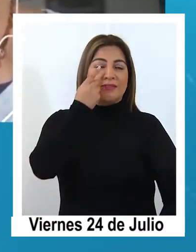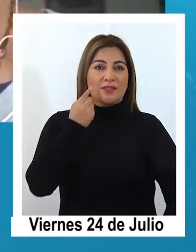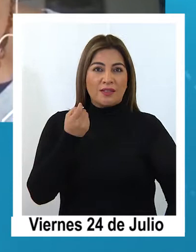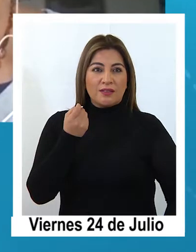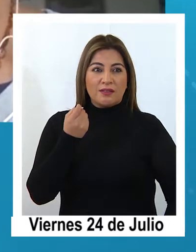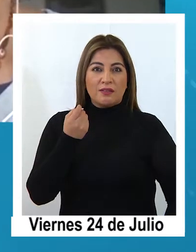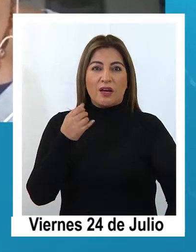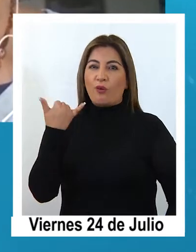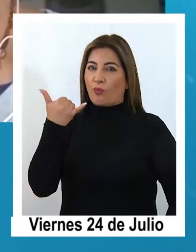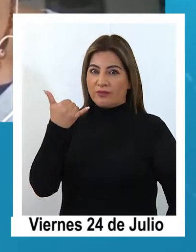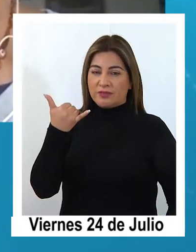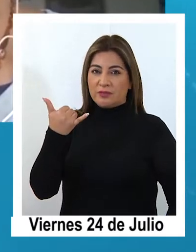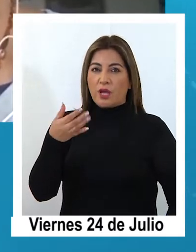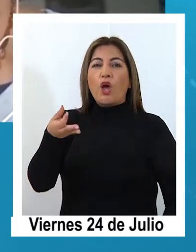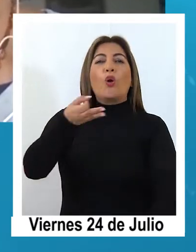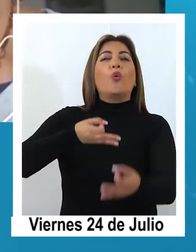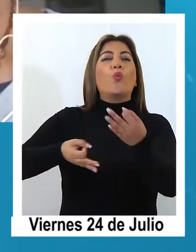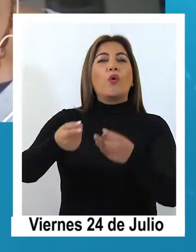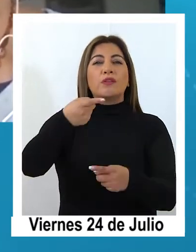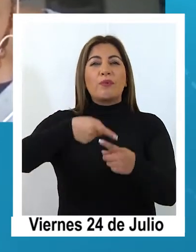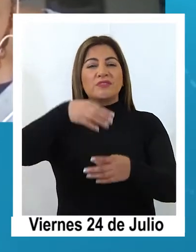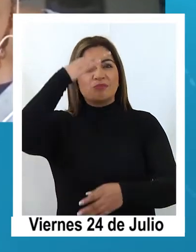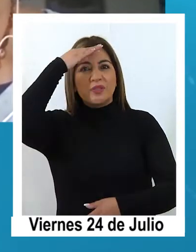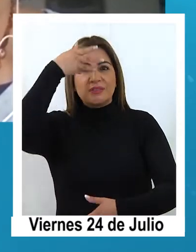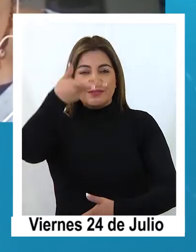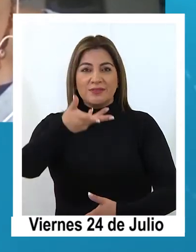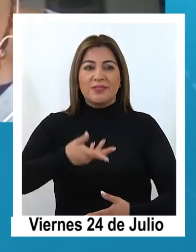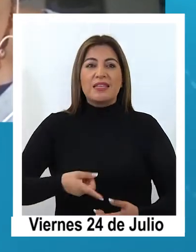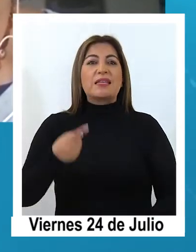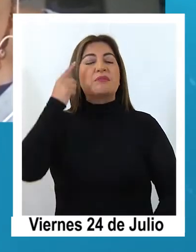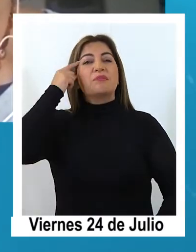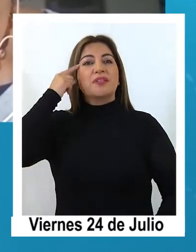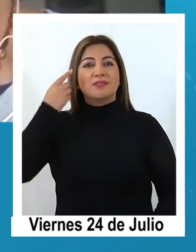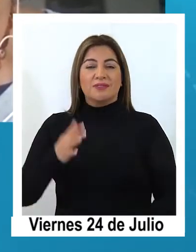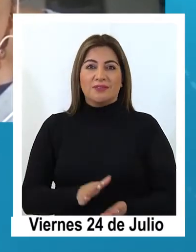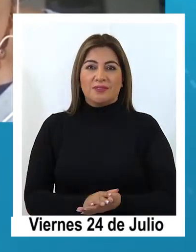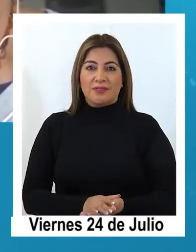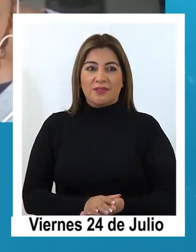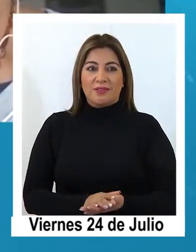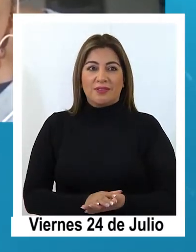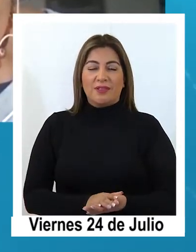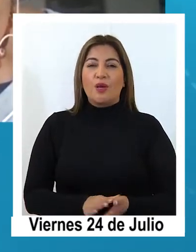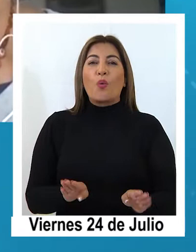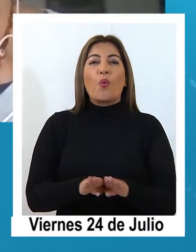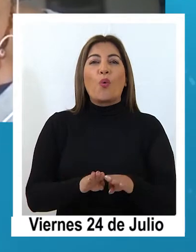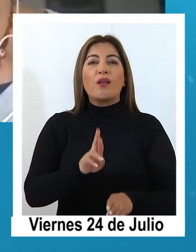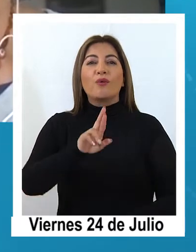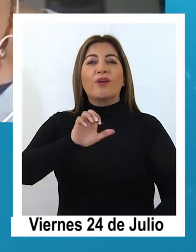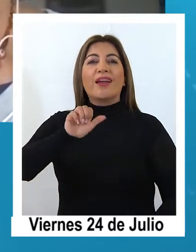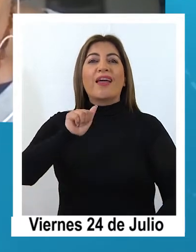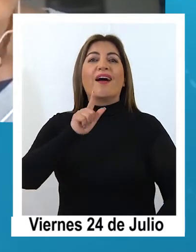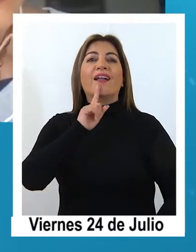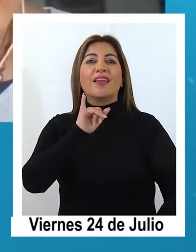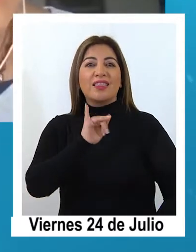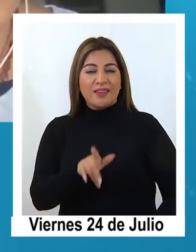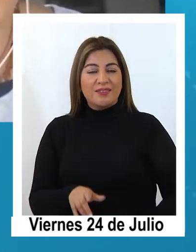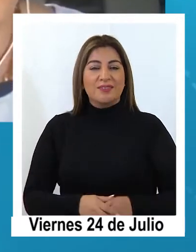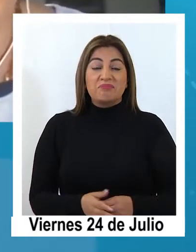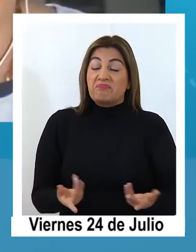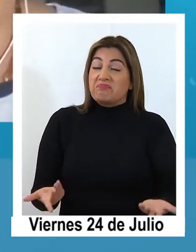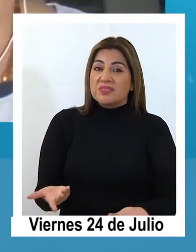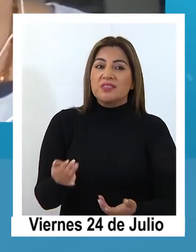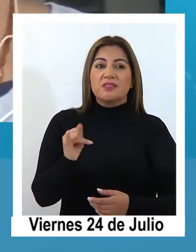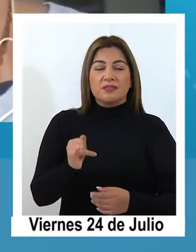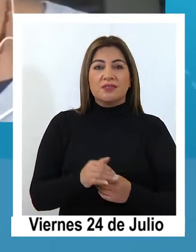jueves. Cuéntame un poco qué te pareció todo esto, como un reality político, más o menos. Sí, pero